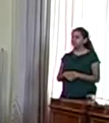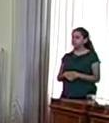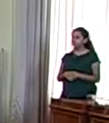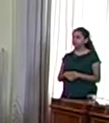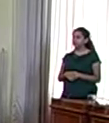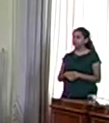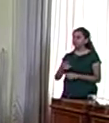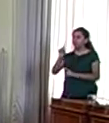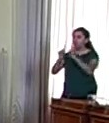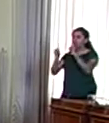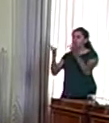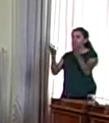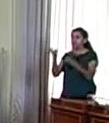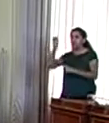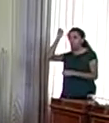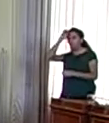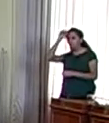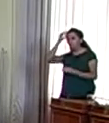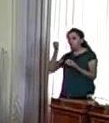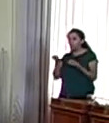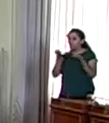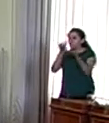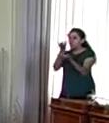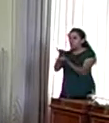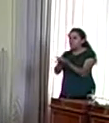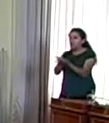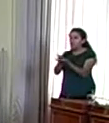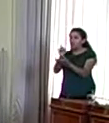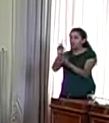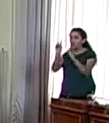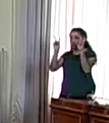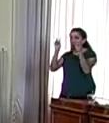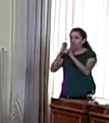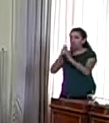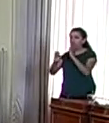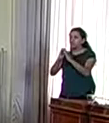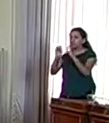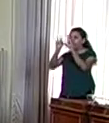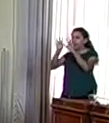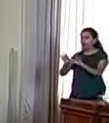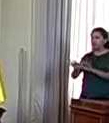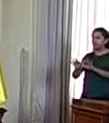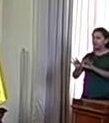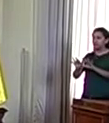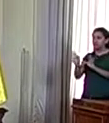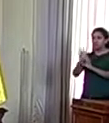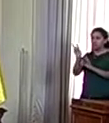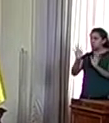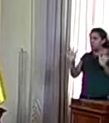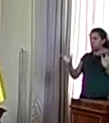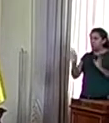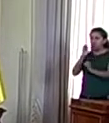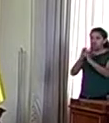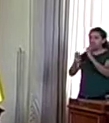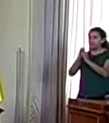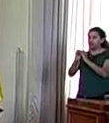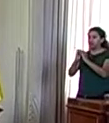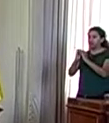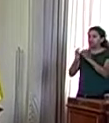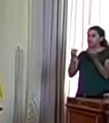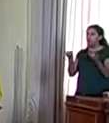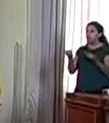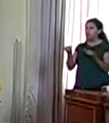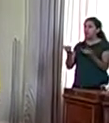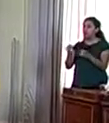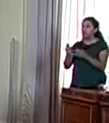Ofrezco el uso de la palabra si hubiese algún tema que corregir del acta, no teniendo temas que corregir, teniendo en cuenta